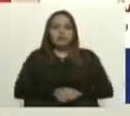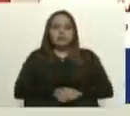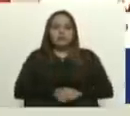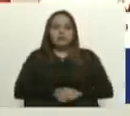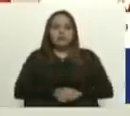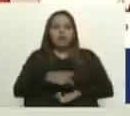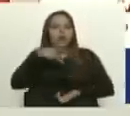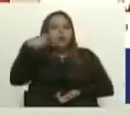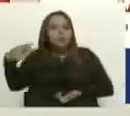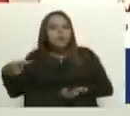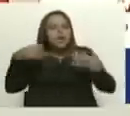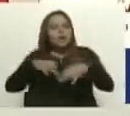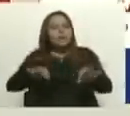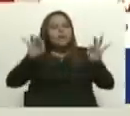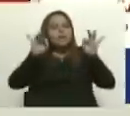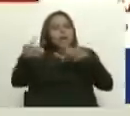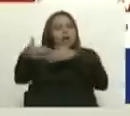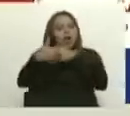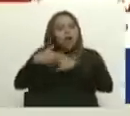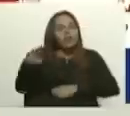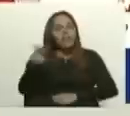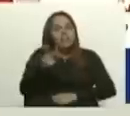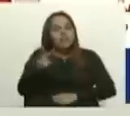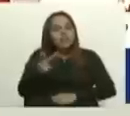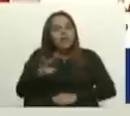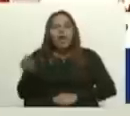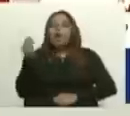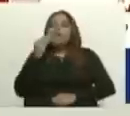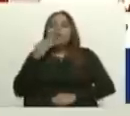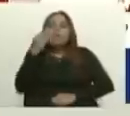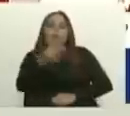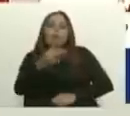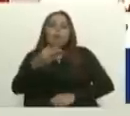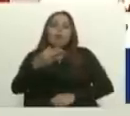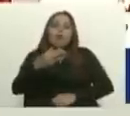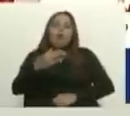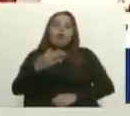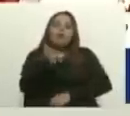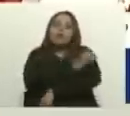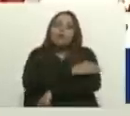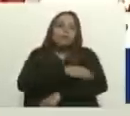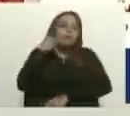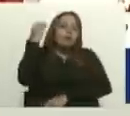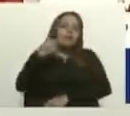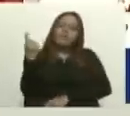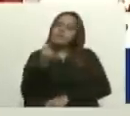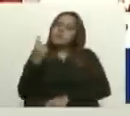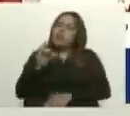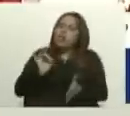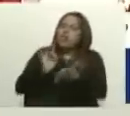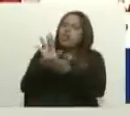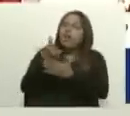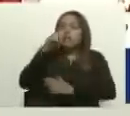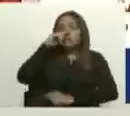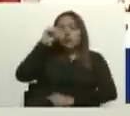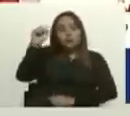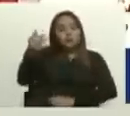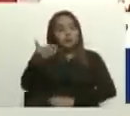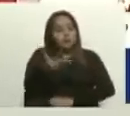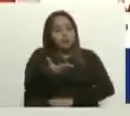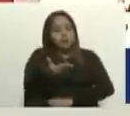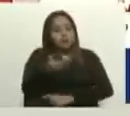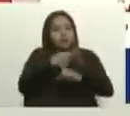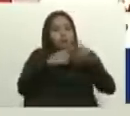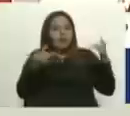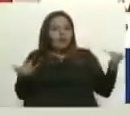una política especial contra Venezuela. Y los bobos de la oposición pensaban que eso solo era para sacar a Nicolás Maduro. Van a venir